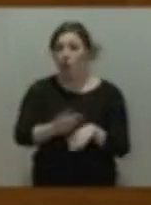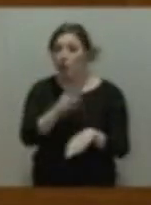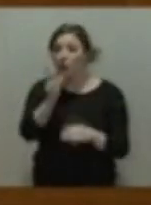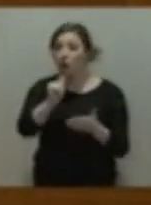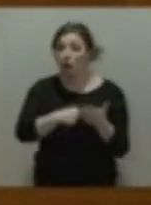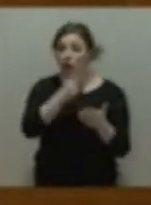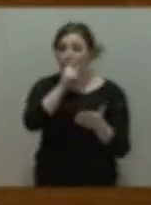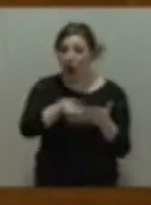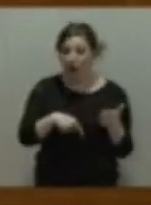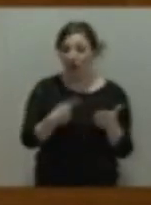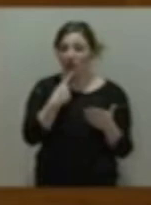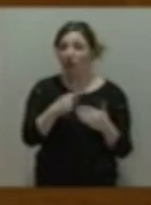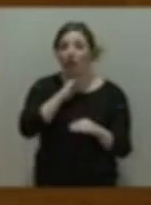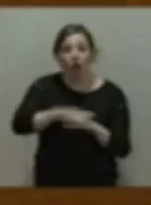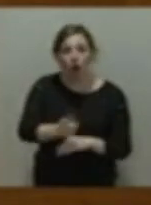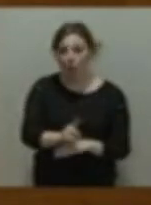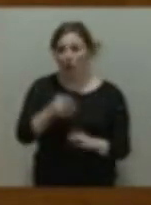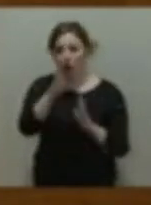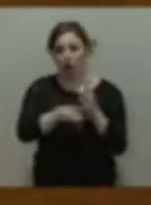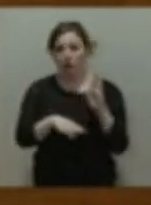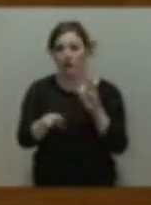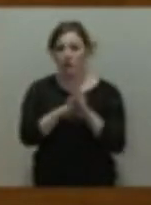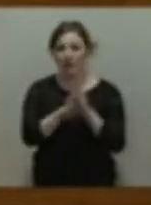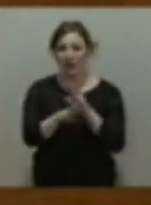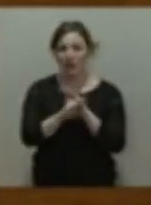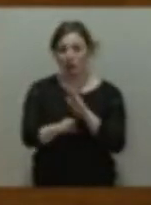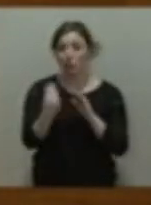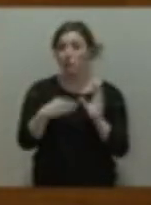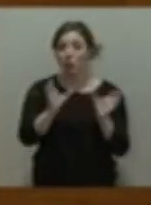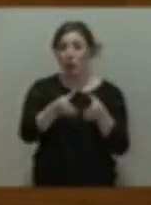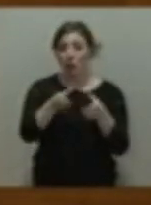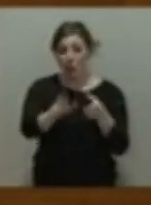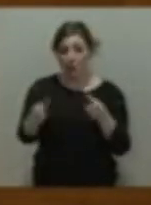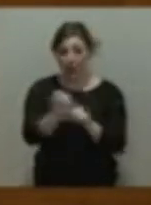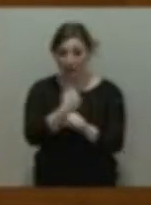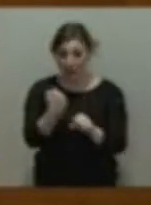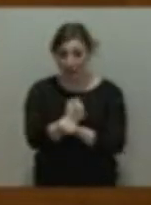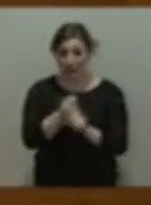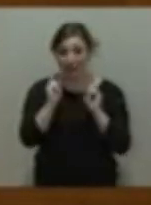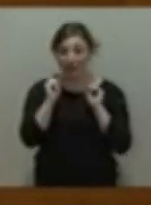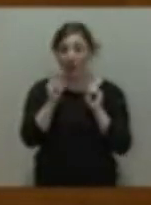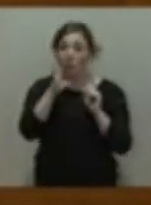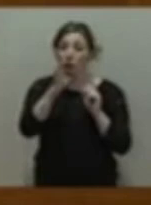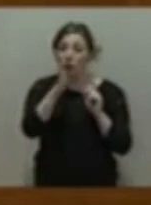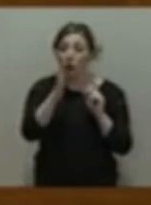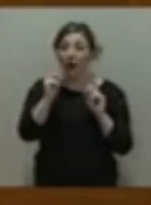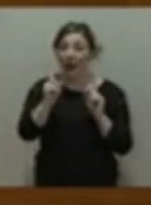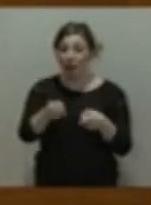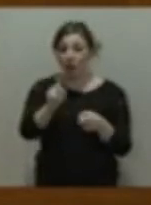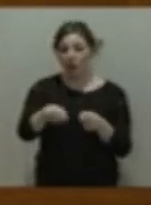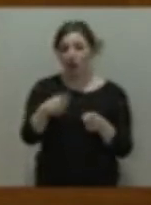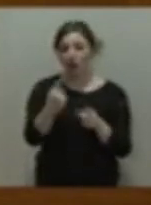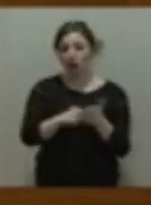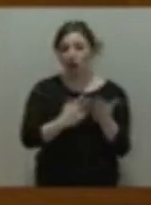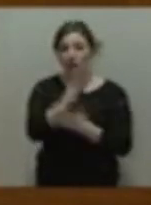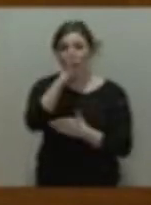considera que no se incumplen las condiciones de mantenimiento de las plantillas, entre otras causas, en caso de empleados con contrato indefinido despedidos